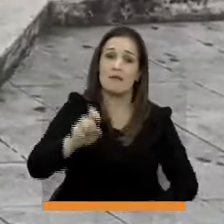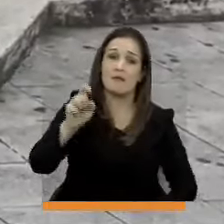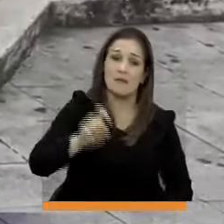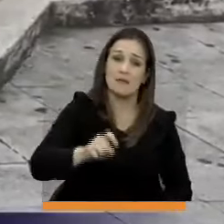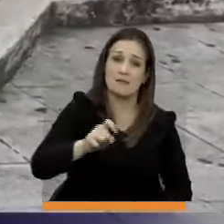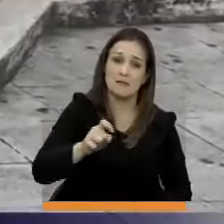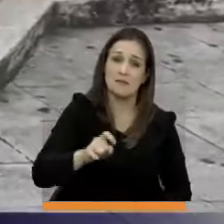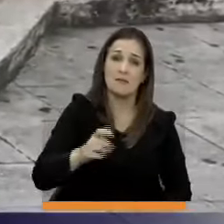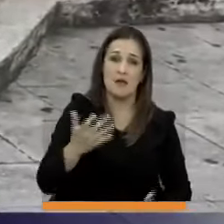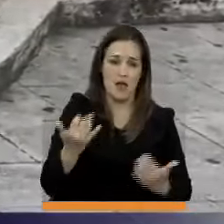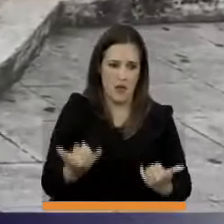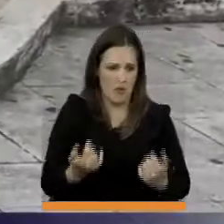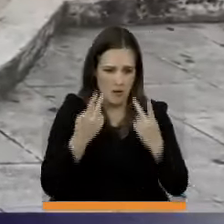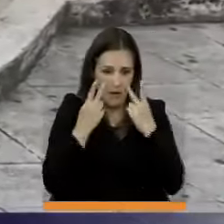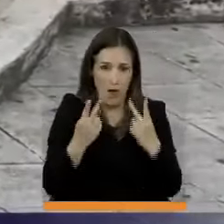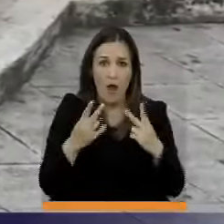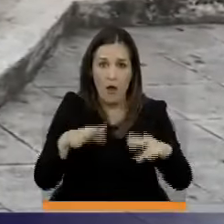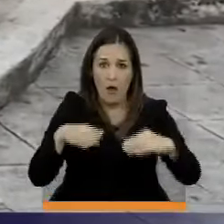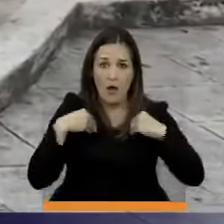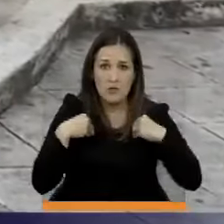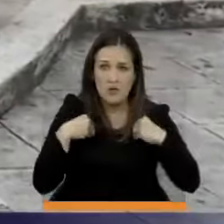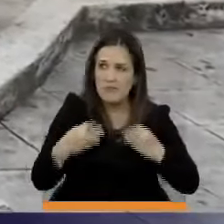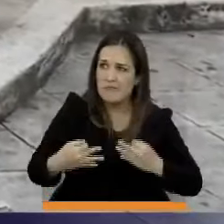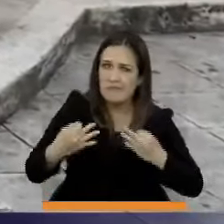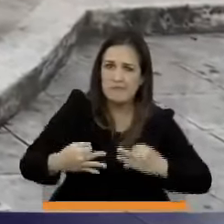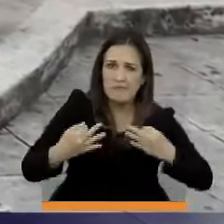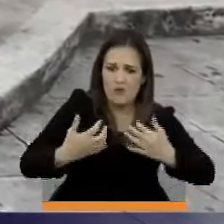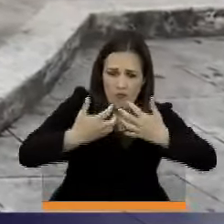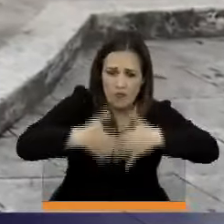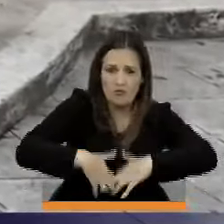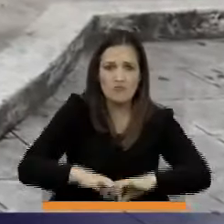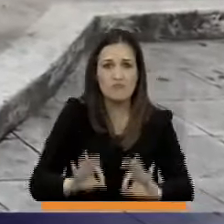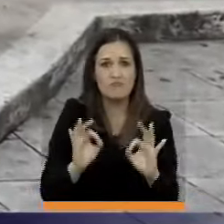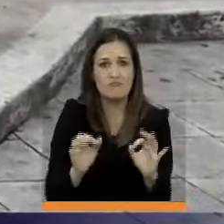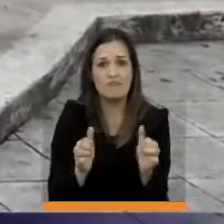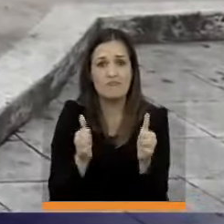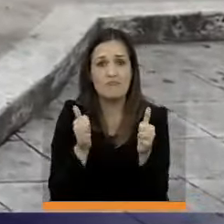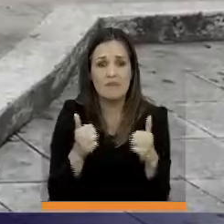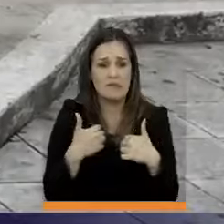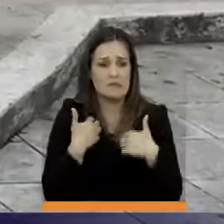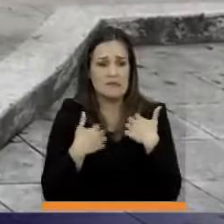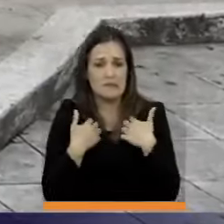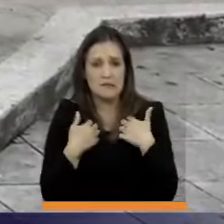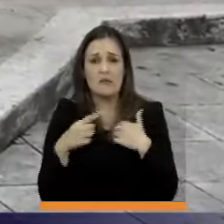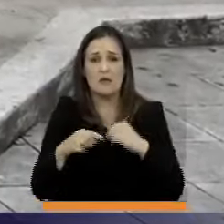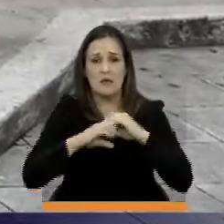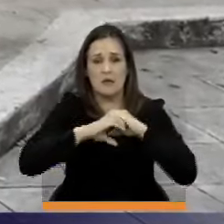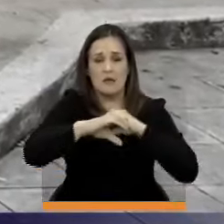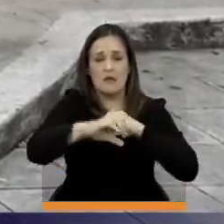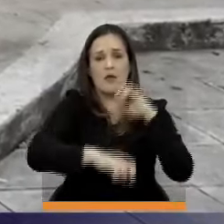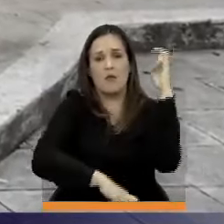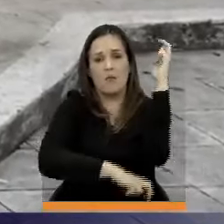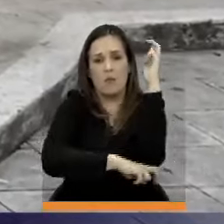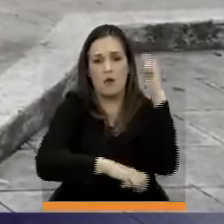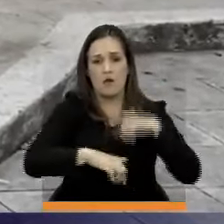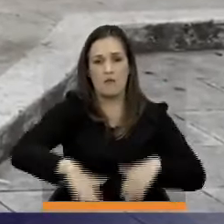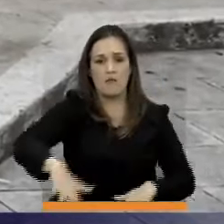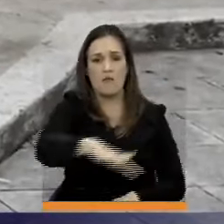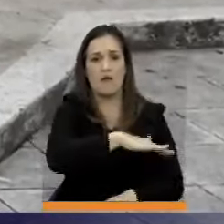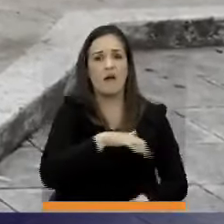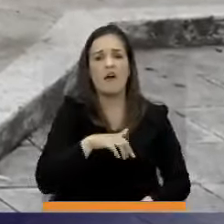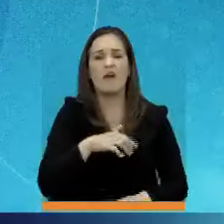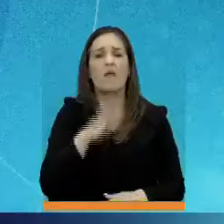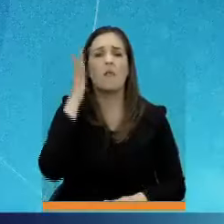administre a Cuecar. Todas las falencias y la falta de funcionalidad que tenga el alcantarillado de Carmen de Bolívar será costa